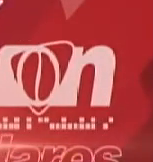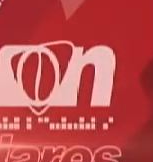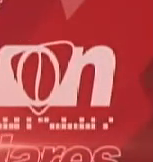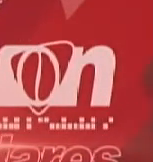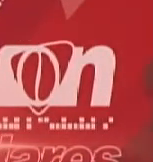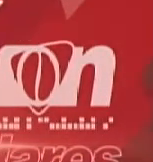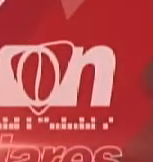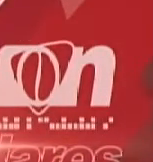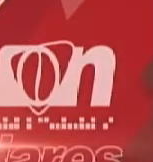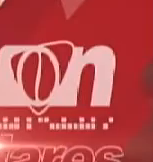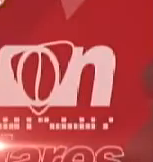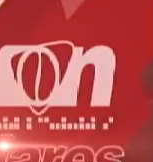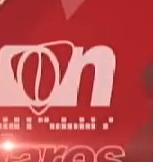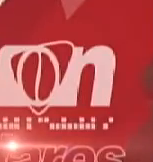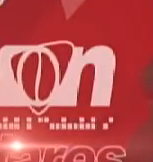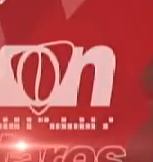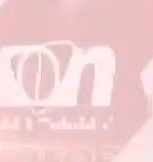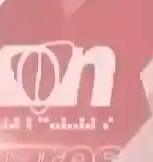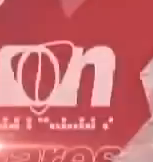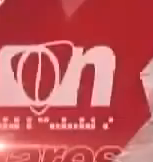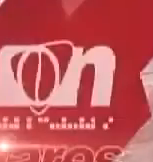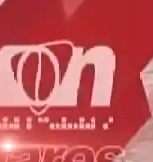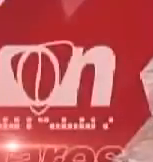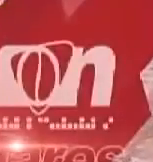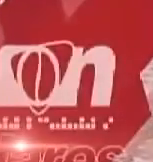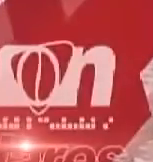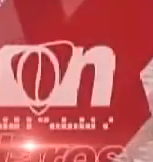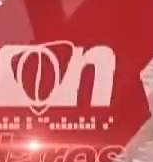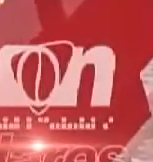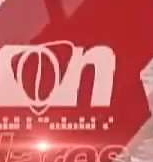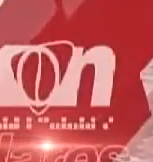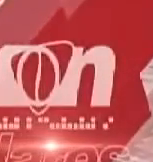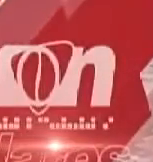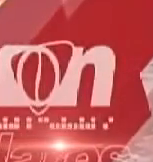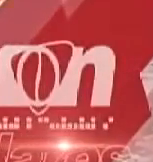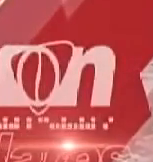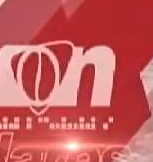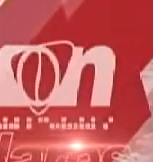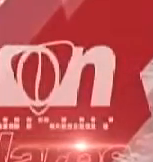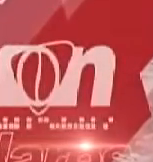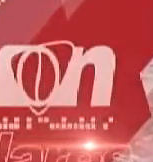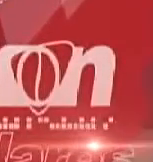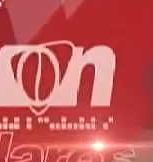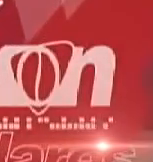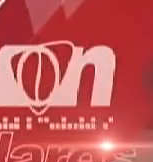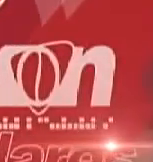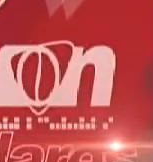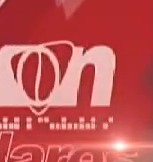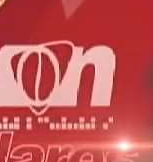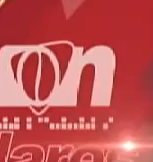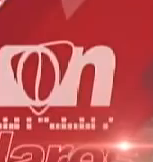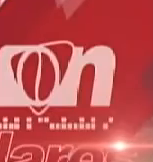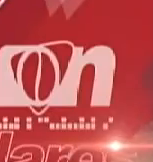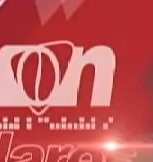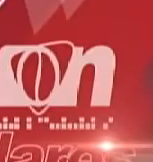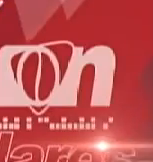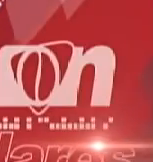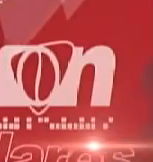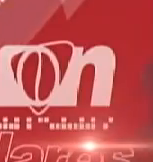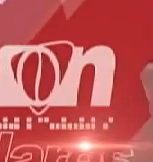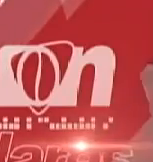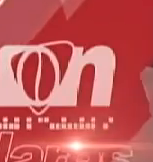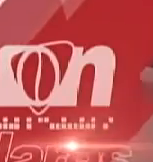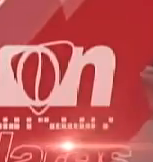Asamblea Nacional de FENALPER. En 200 pesos aumentó la carrera mínima del servicio público de taxi en Armenia, pasó